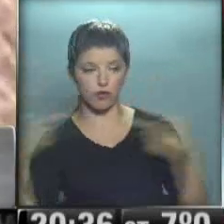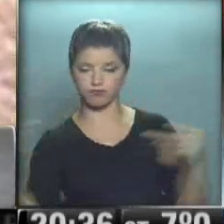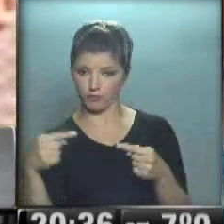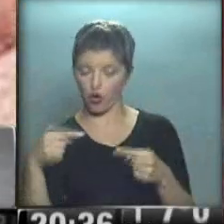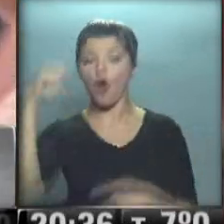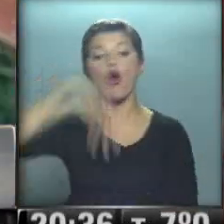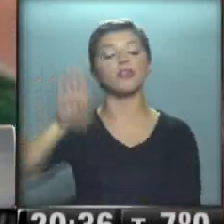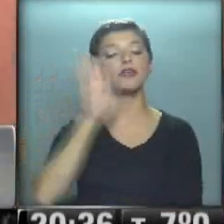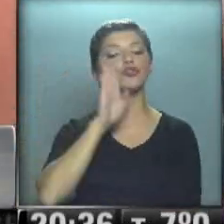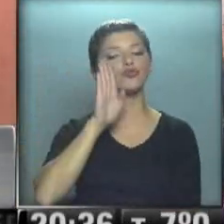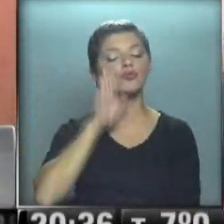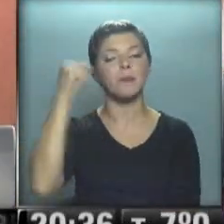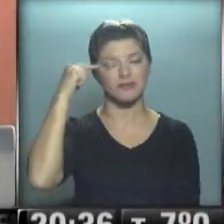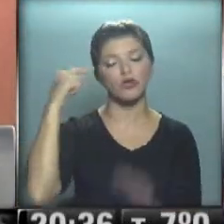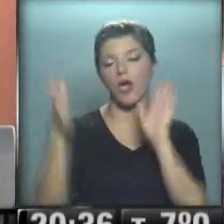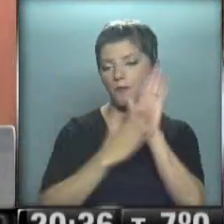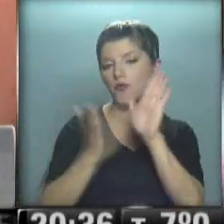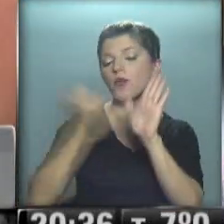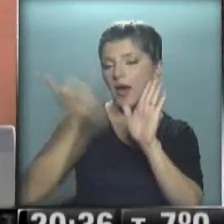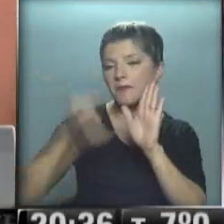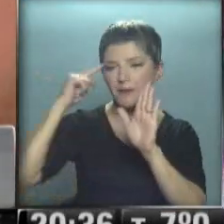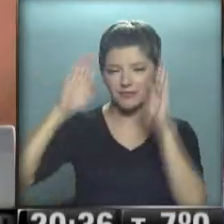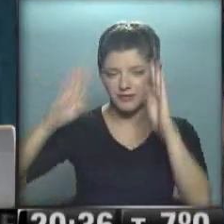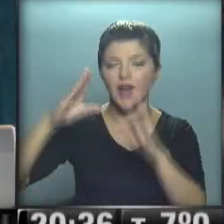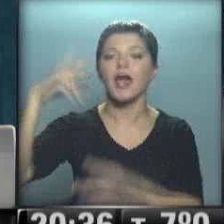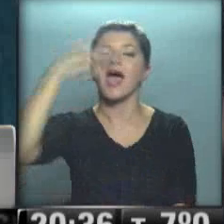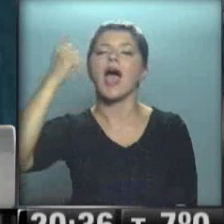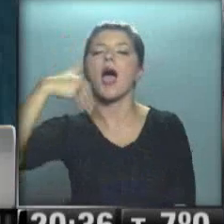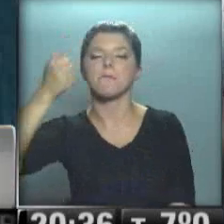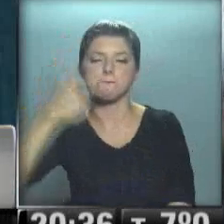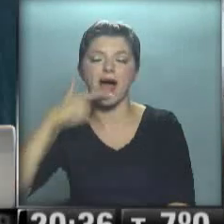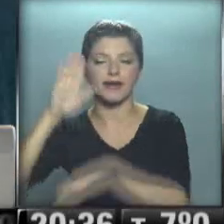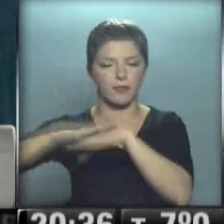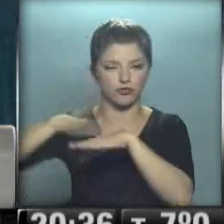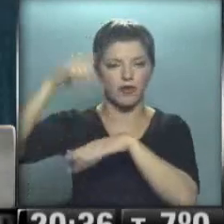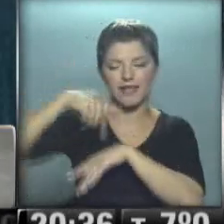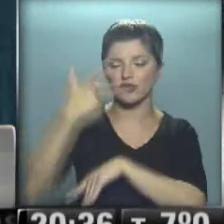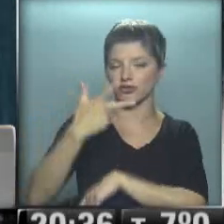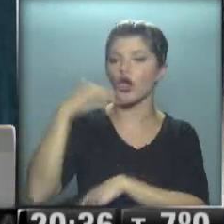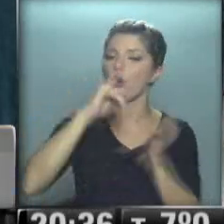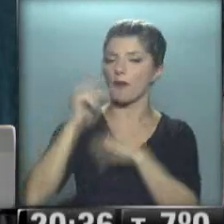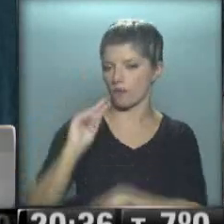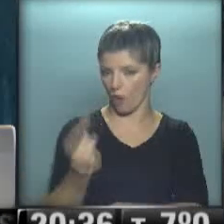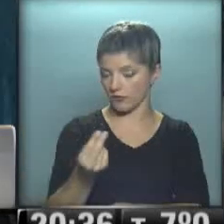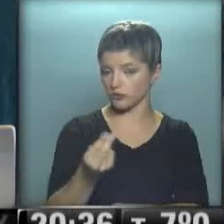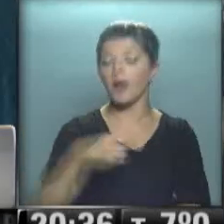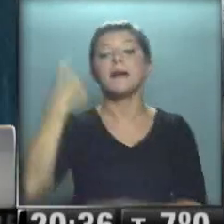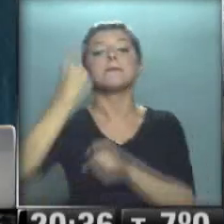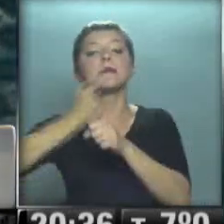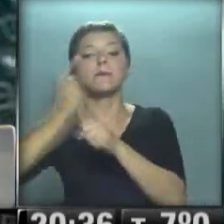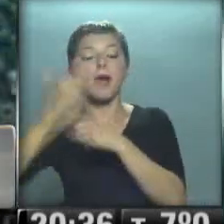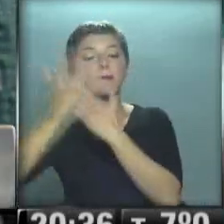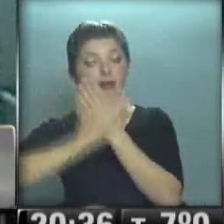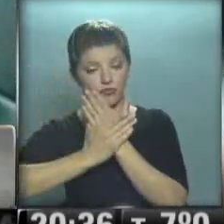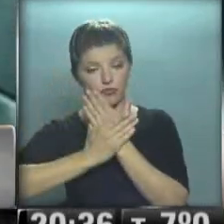Unidos consideró que hay pruebas suficientes para apuntar al grupo Hamas como responsable de los asesinatos. El primer ministro Netanyahu